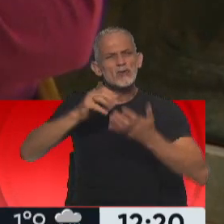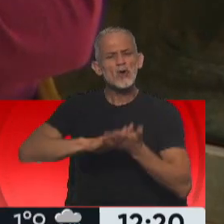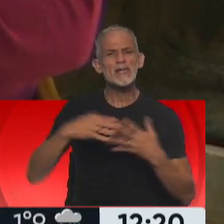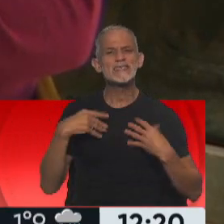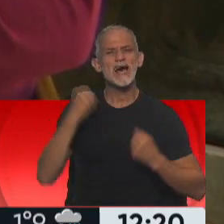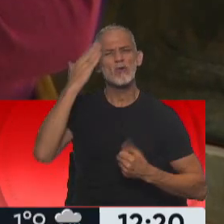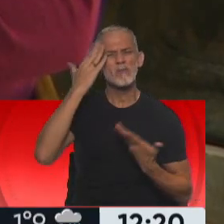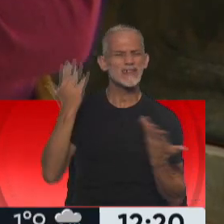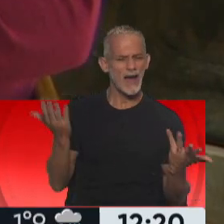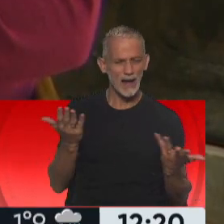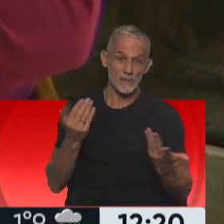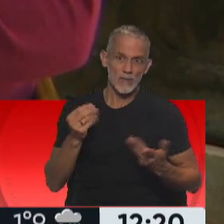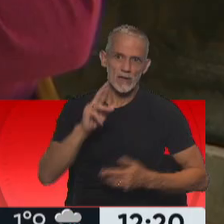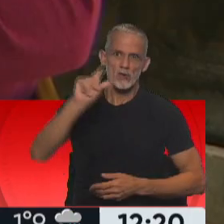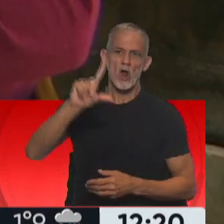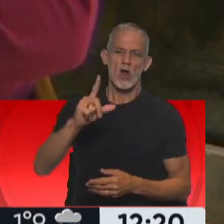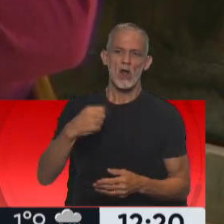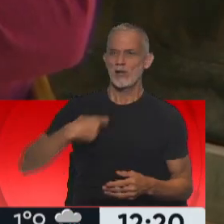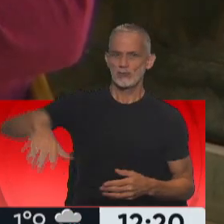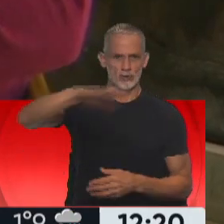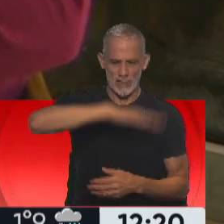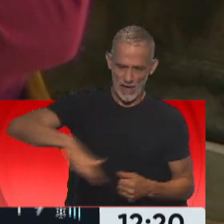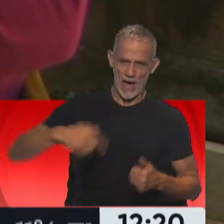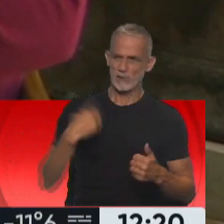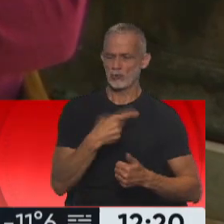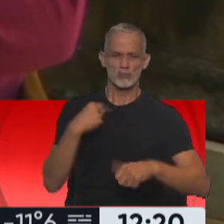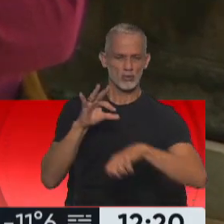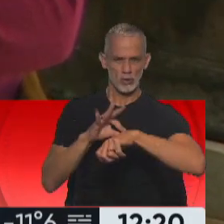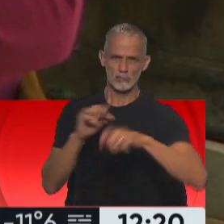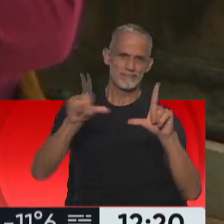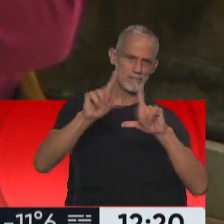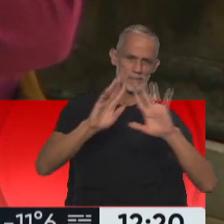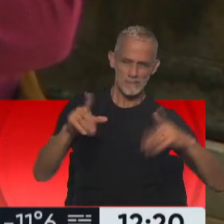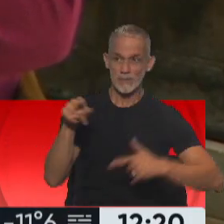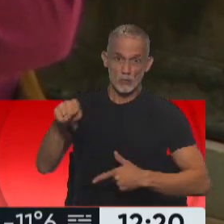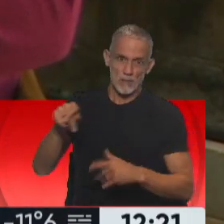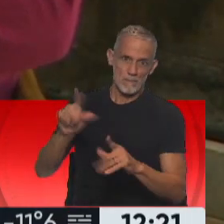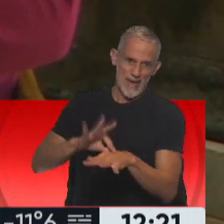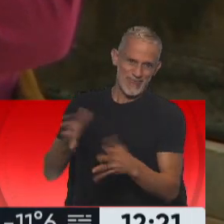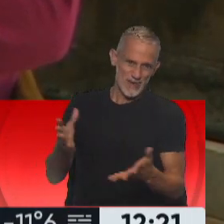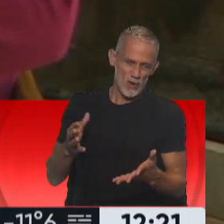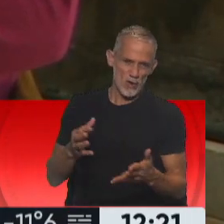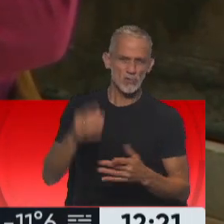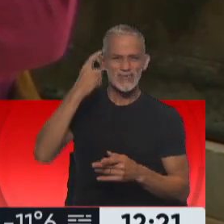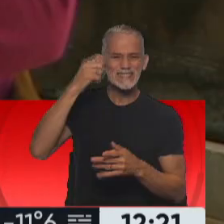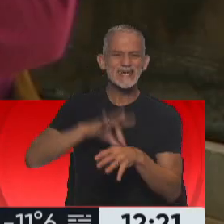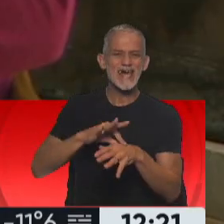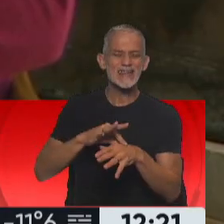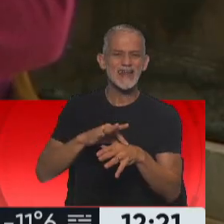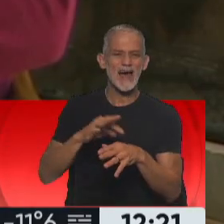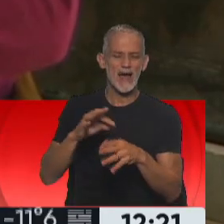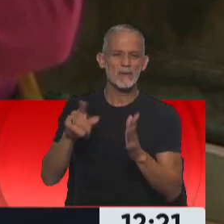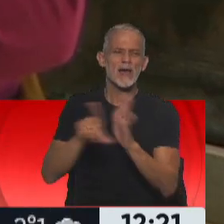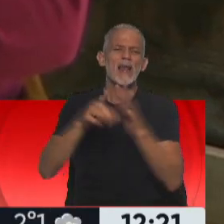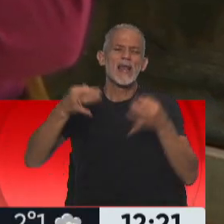¿verdad? Y qué rol debe cumplir la sociedad, nosotros los medios. Bueno, usted es un psiquiatra forense, un médico legista,